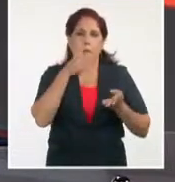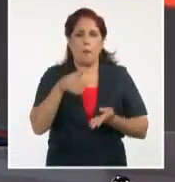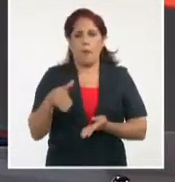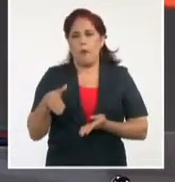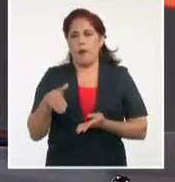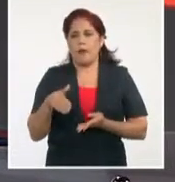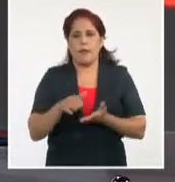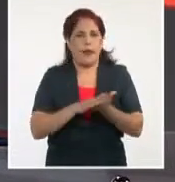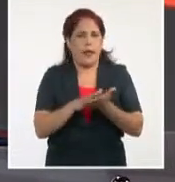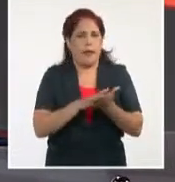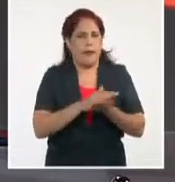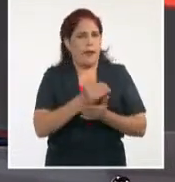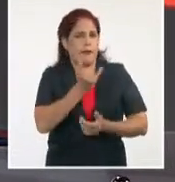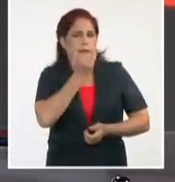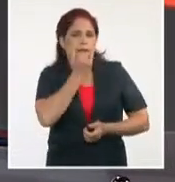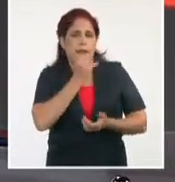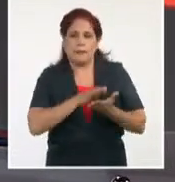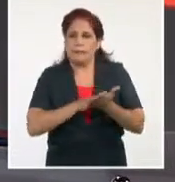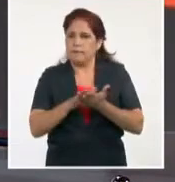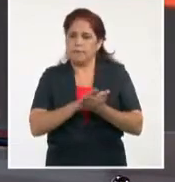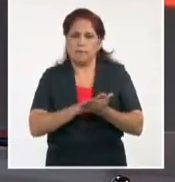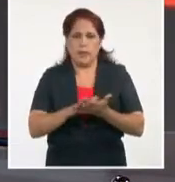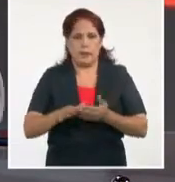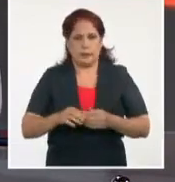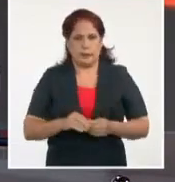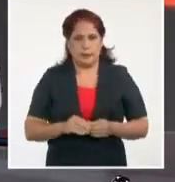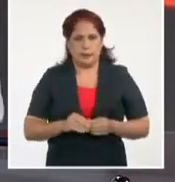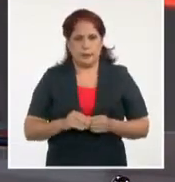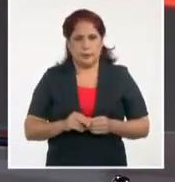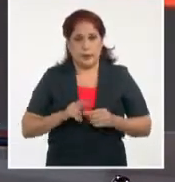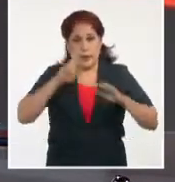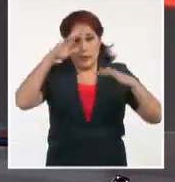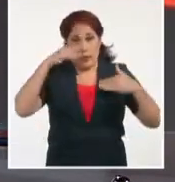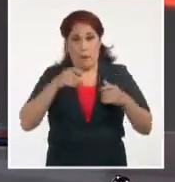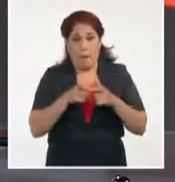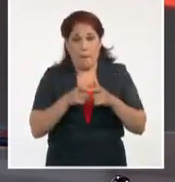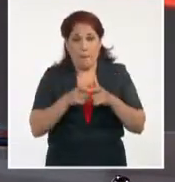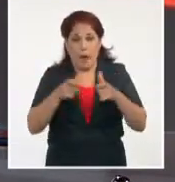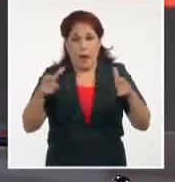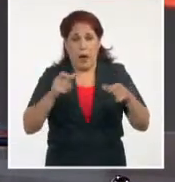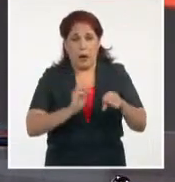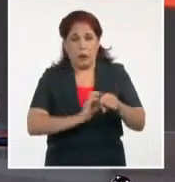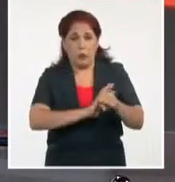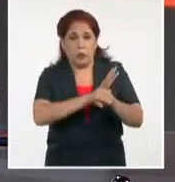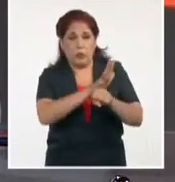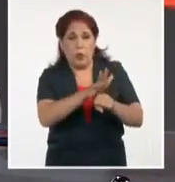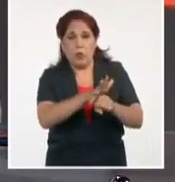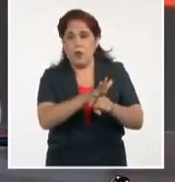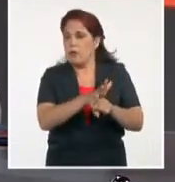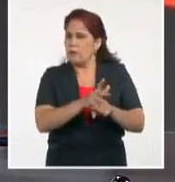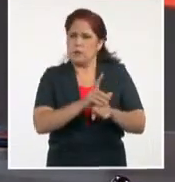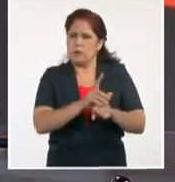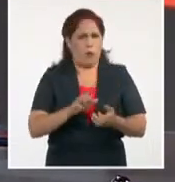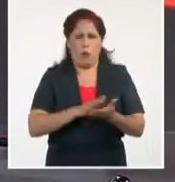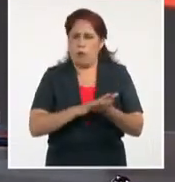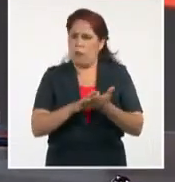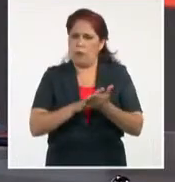ni afectaciones en la salud, ni incremento de, como se ha visto en